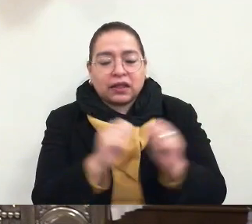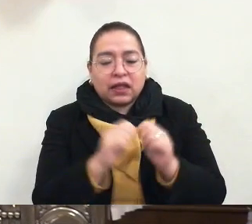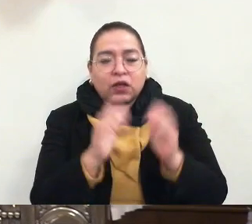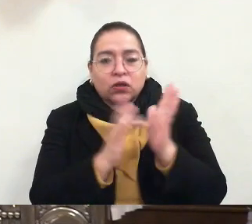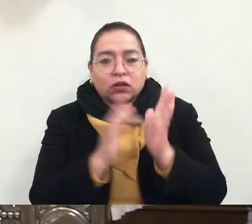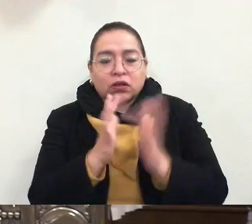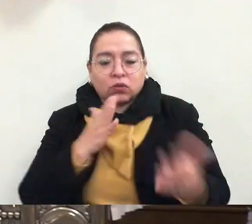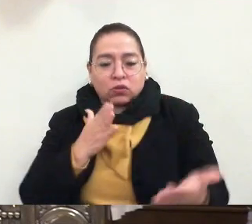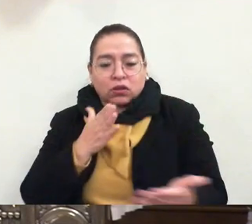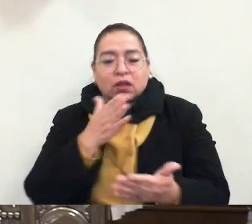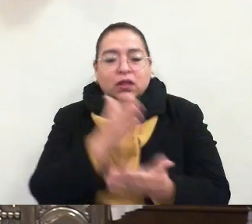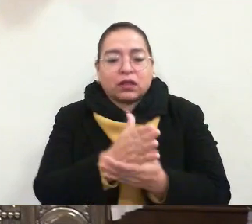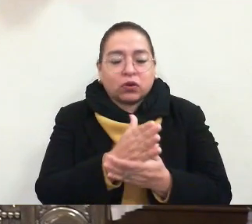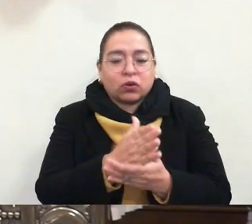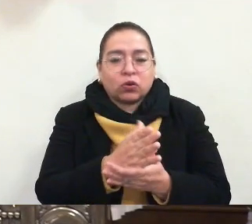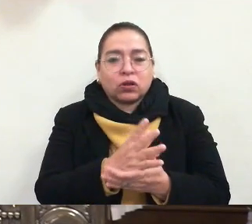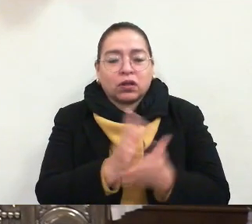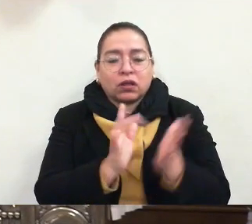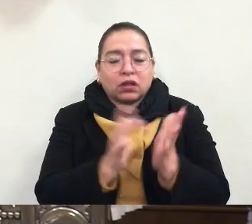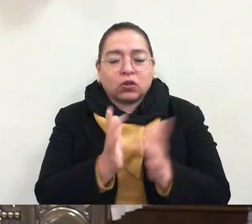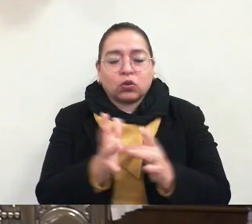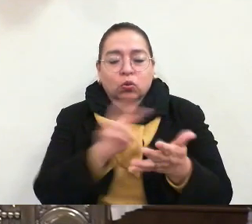oye la palabra de Dios